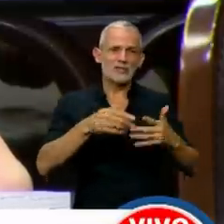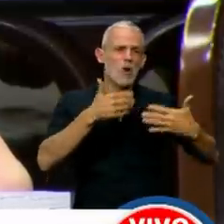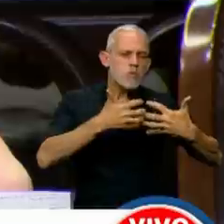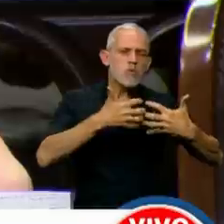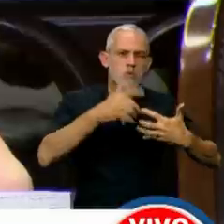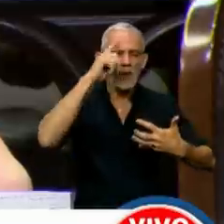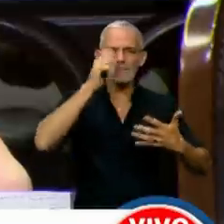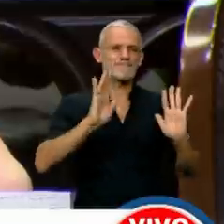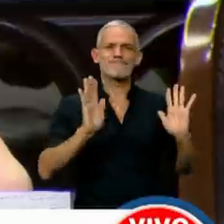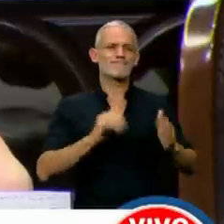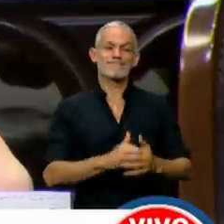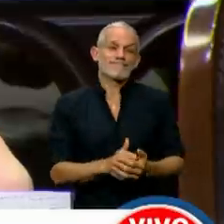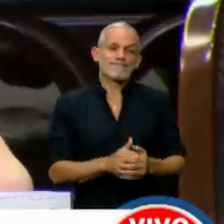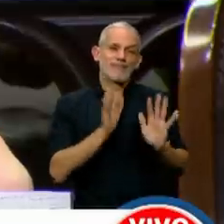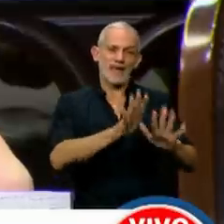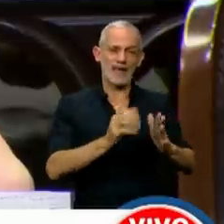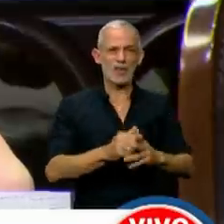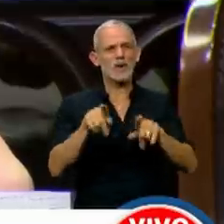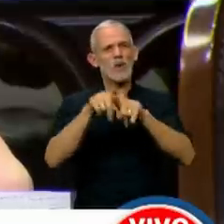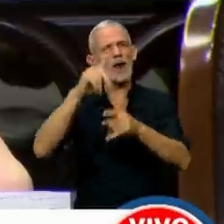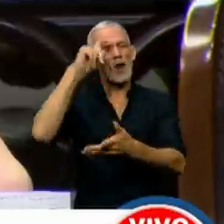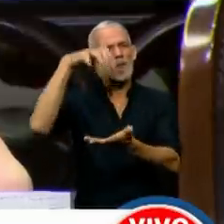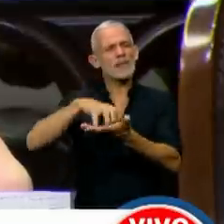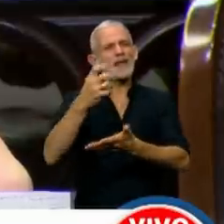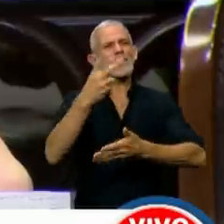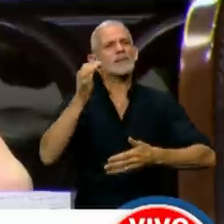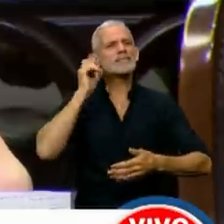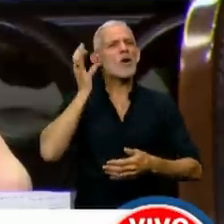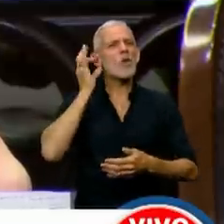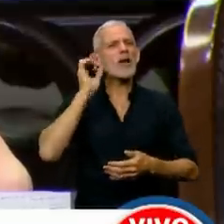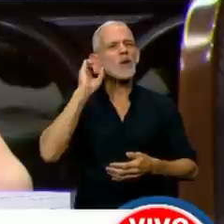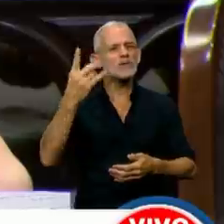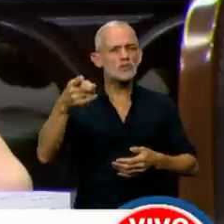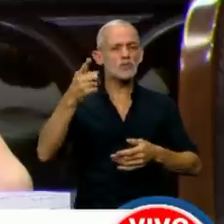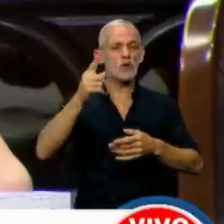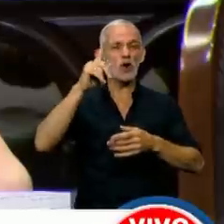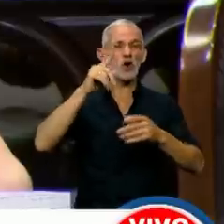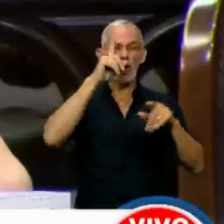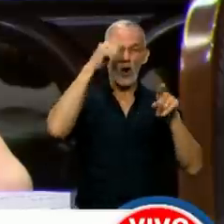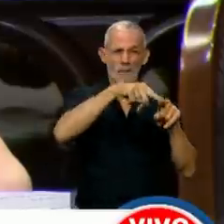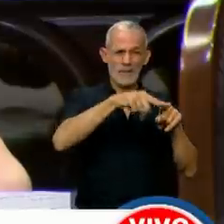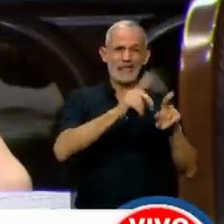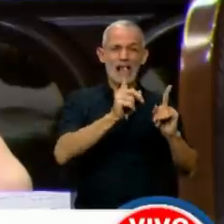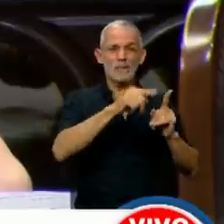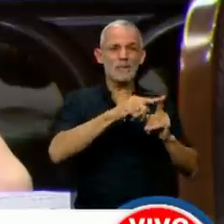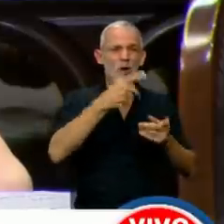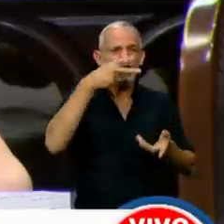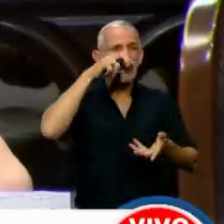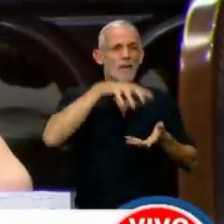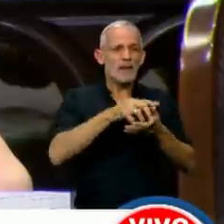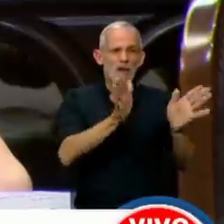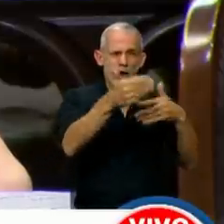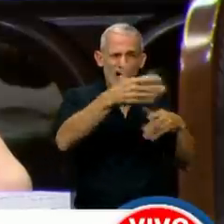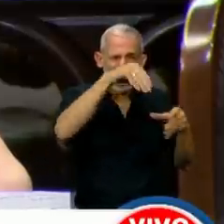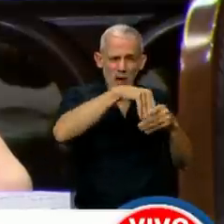funcione completamente lo mismo el hospital del bicentenario de gualeguaychú el hospital de la avanzada incluso encontramos los respiradores cerrados en